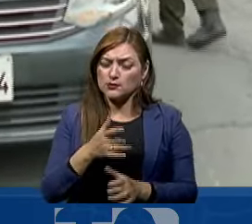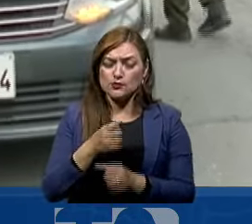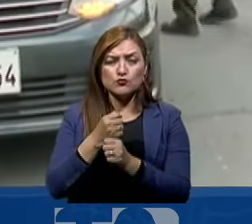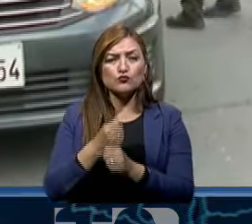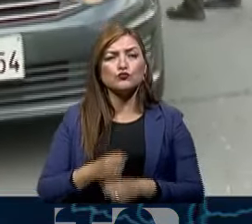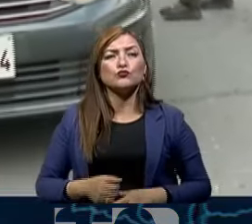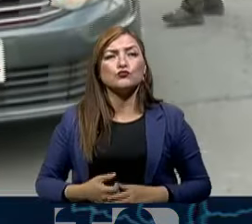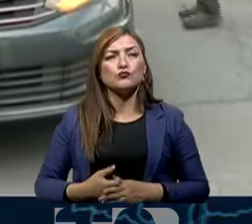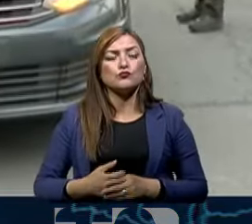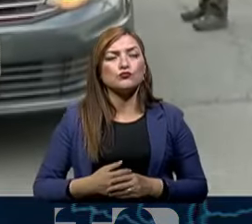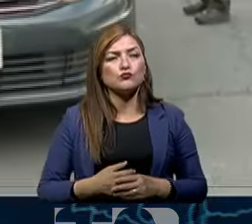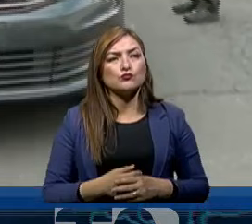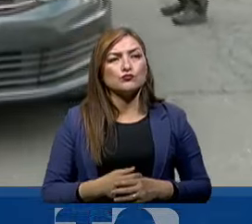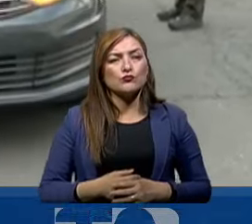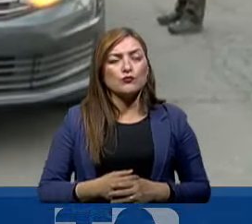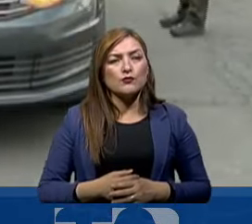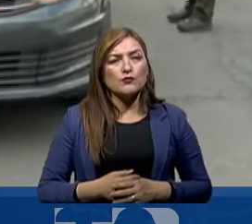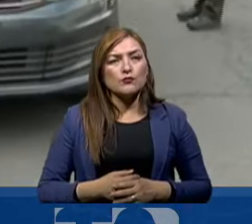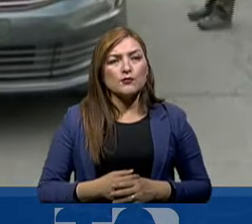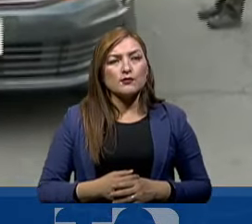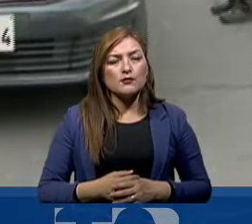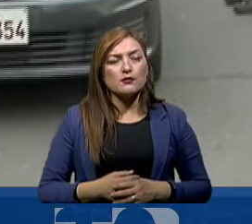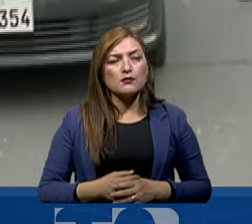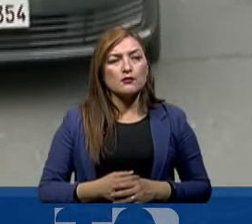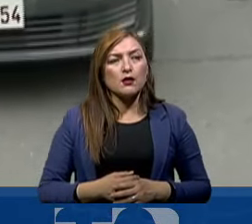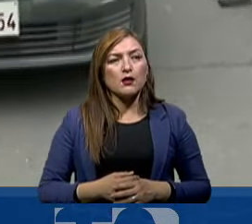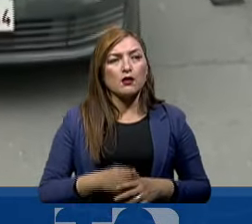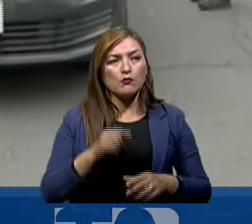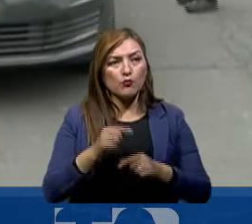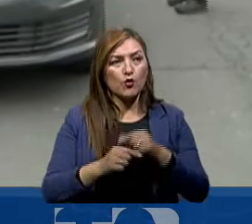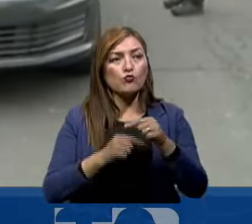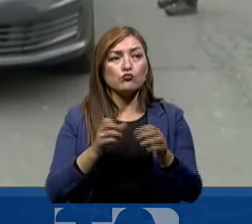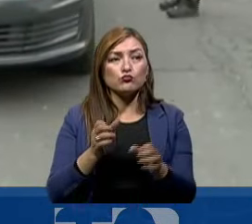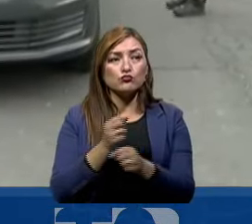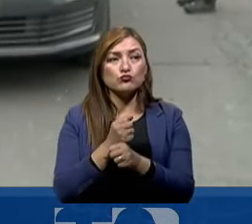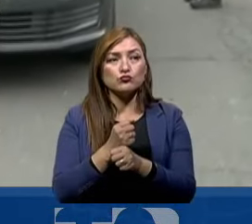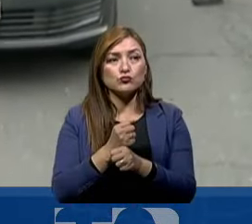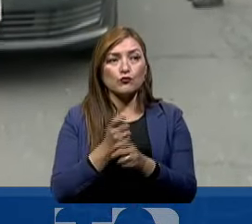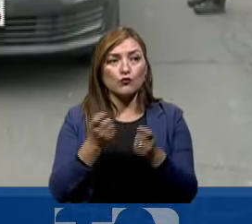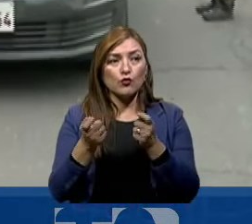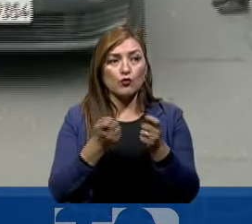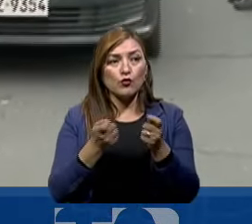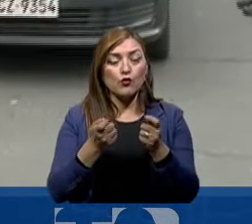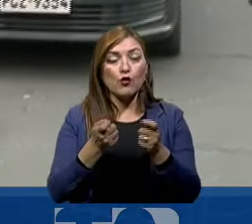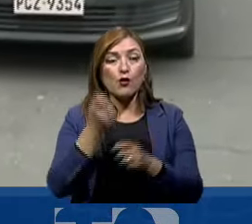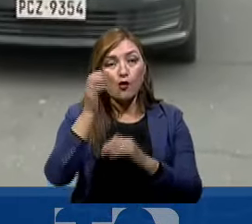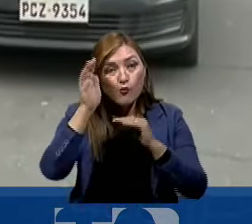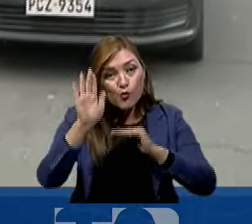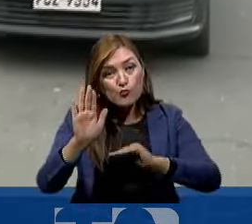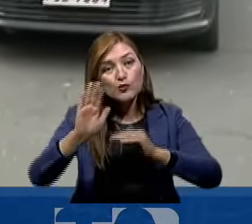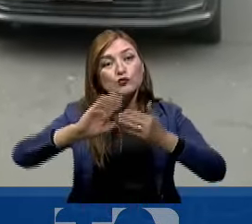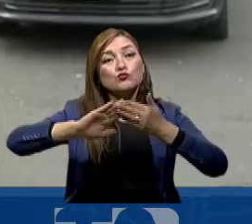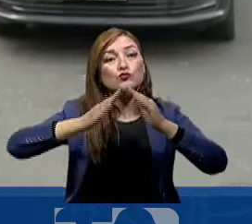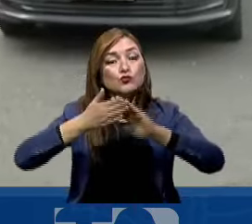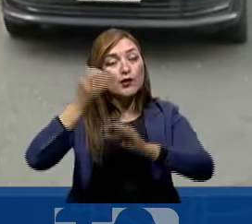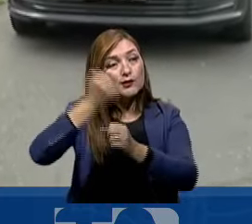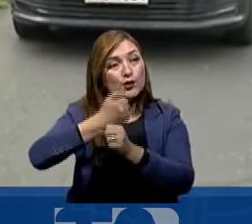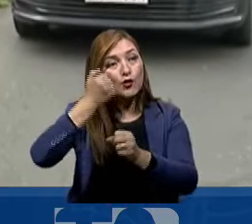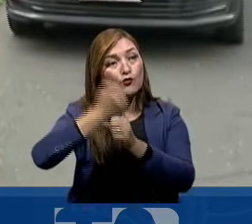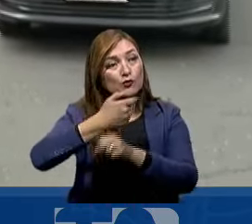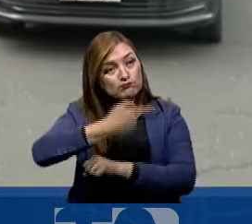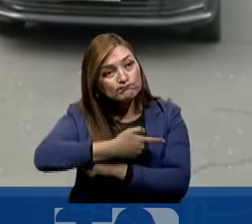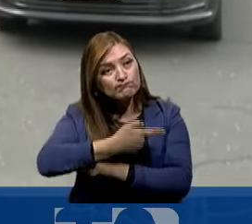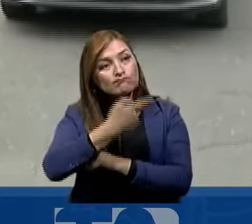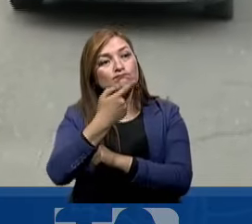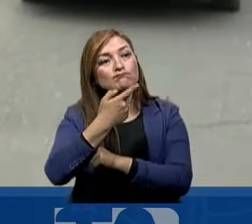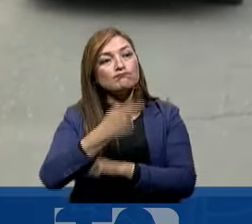Teniente. Exactamente, vamos a realizarlo de manera paulatina y permanente estos operativos. Nuestro compromiso es con la comunidad y el trabajo diario que realizamos